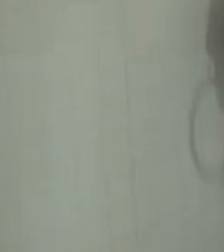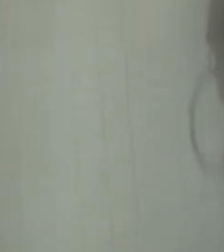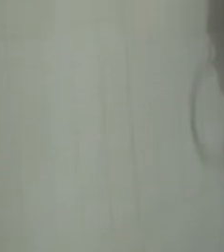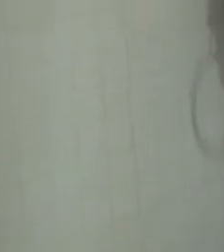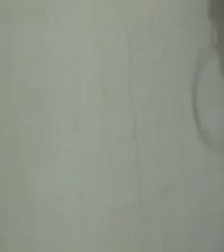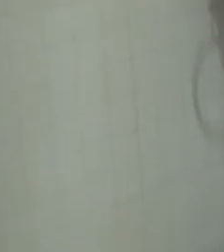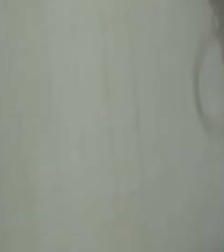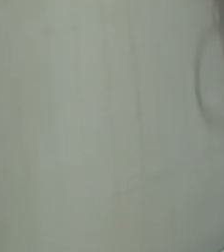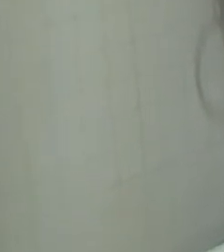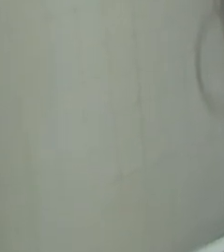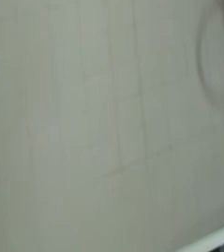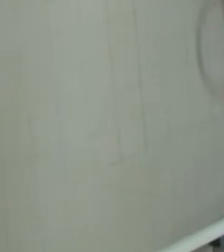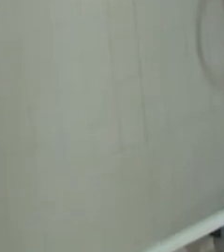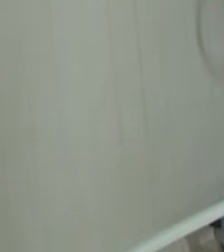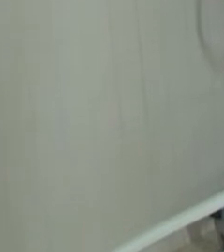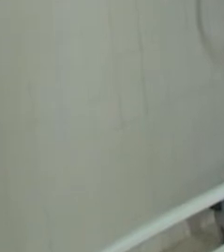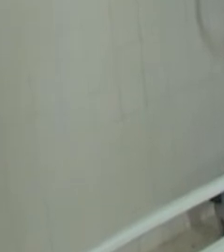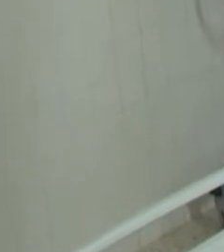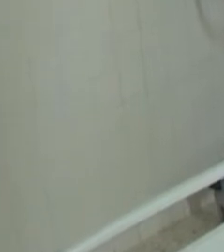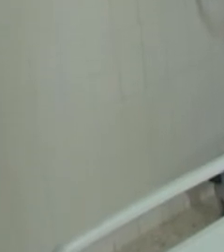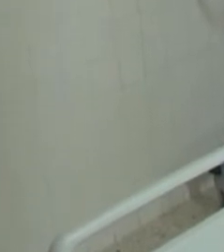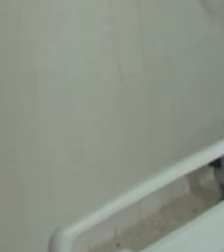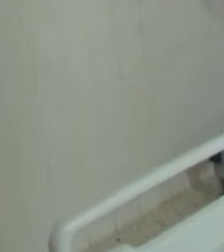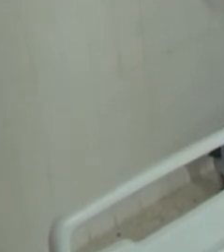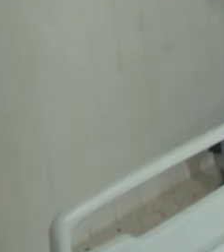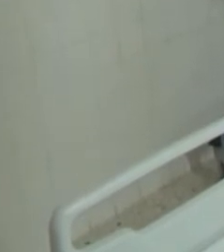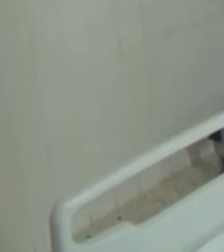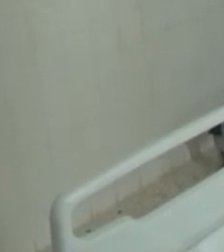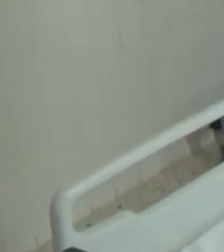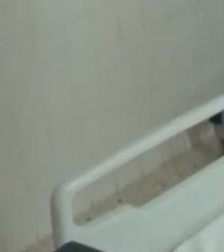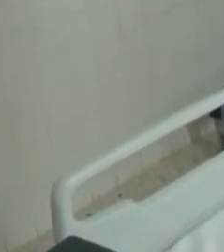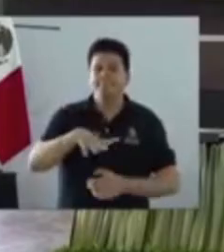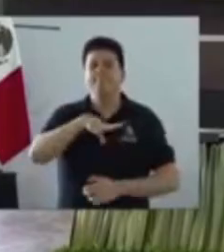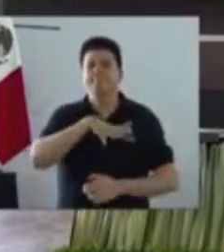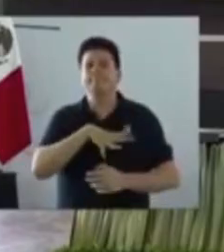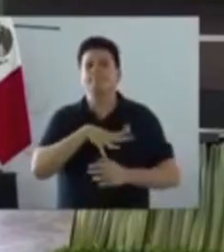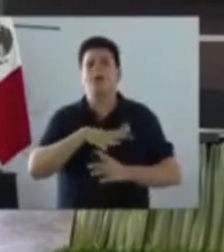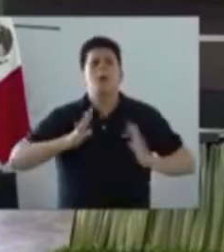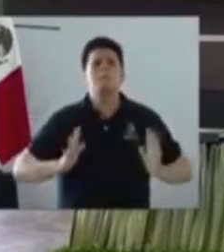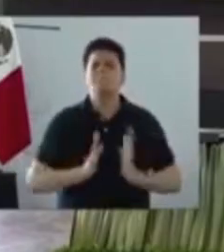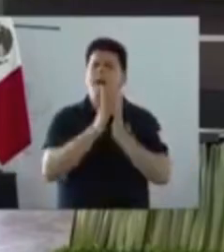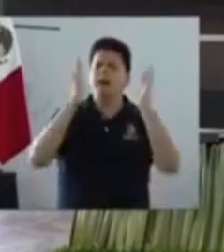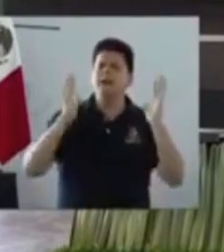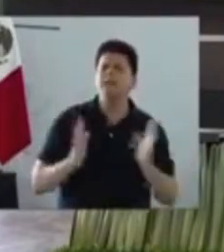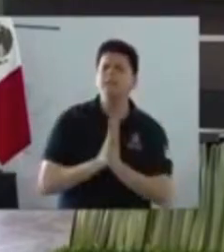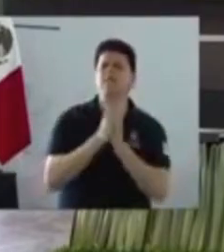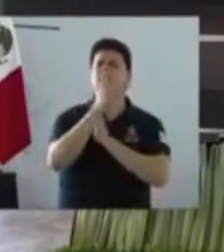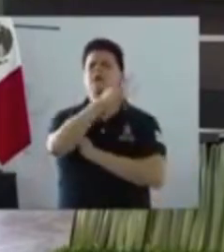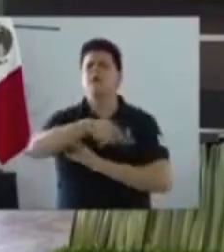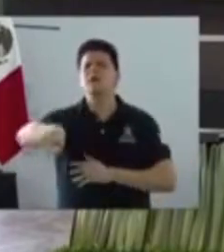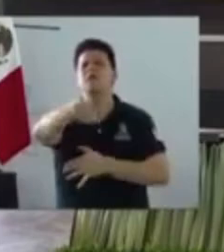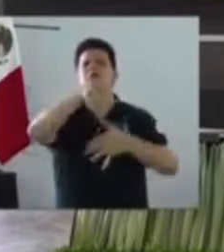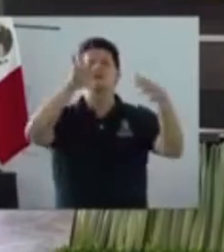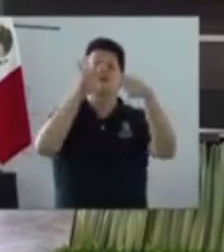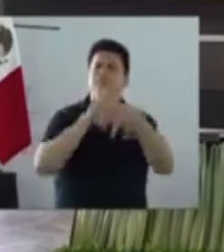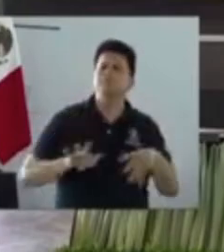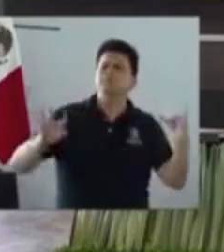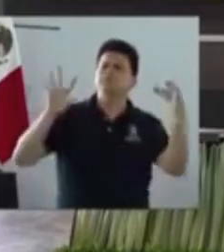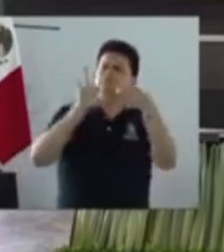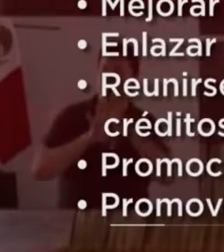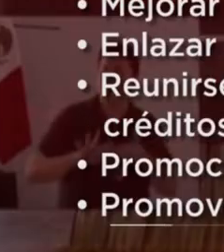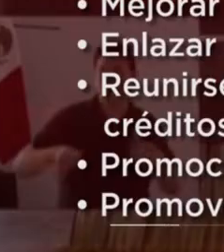gobiernos estatales propusieron contemplar indicadores de desarrollo económico en conjunto. Los acuerdos fueron los